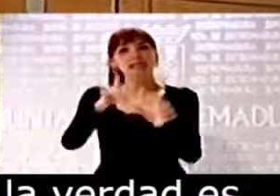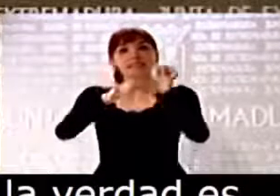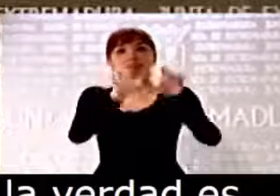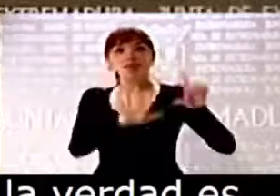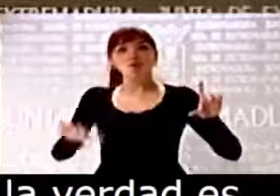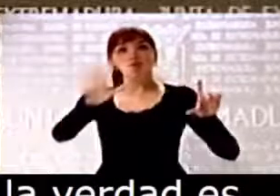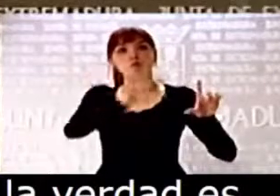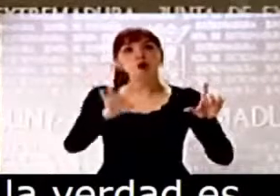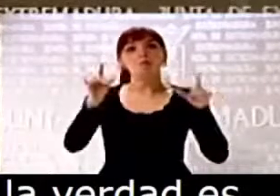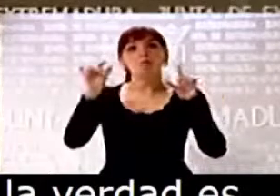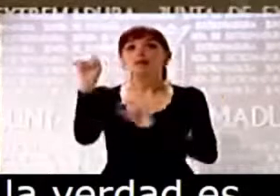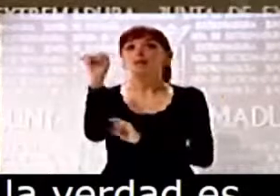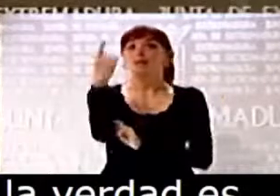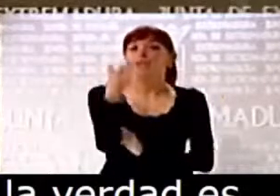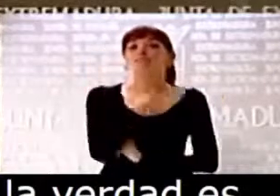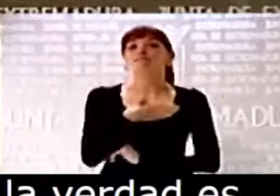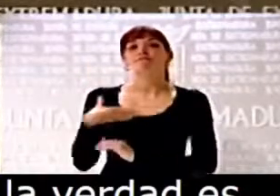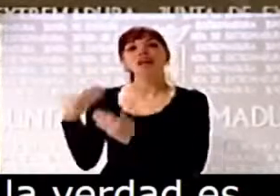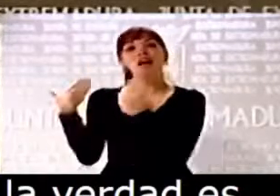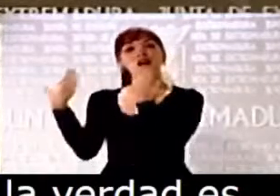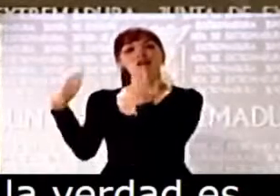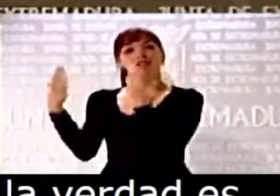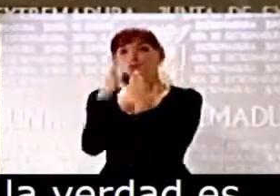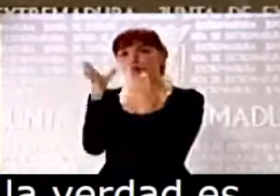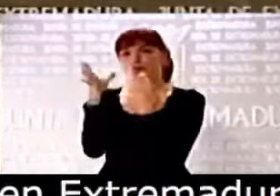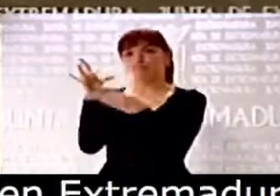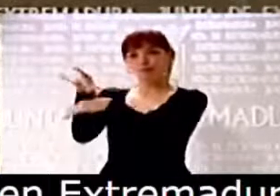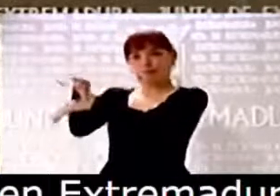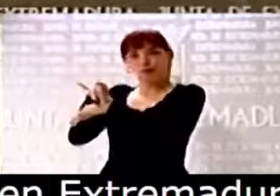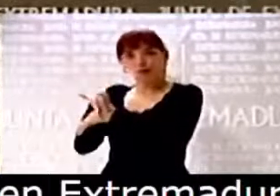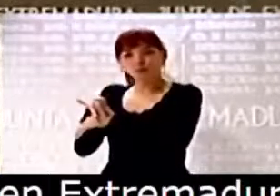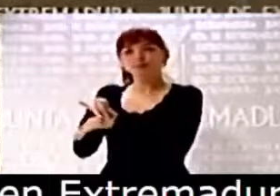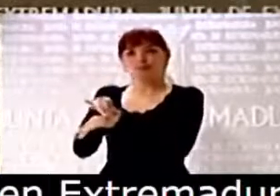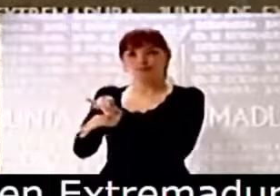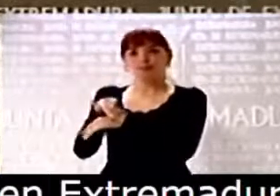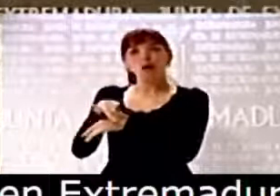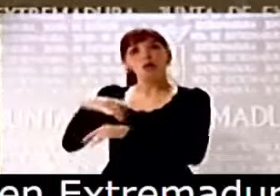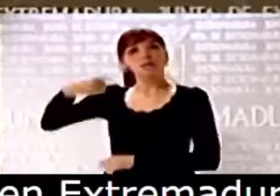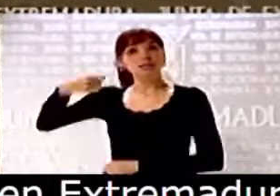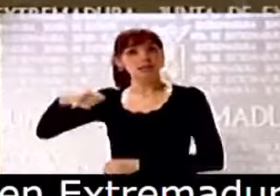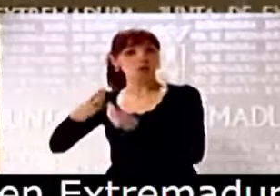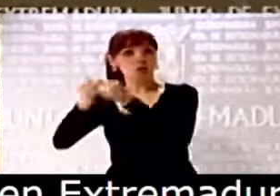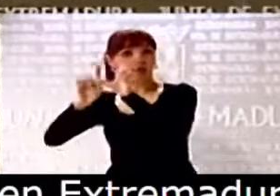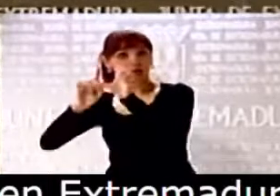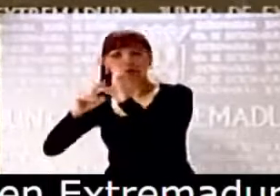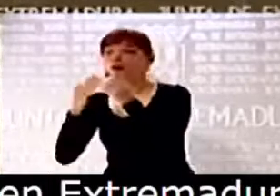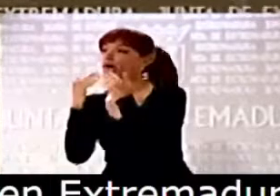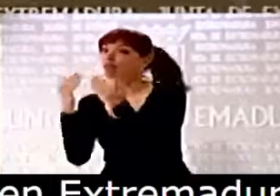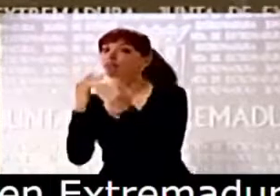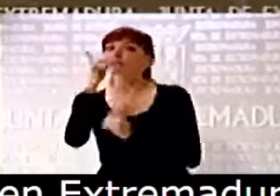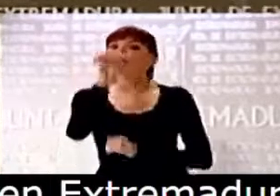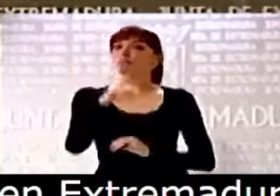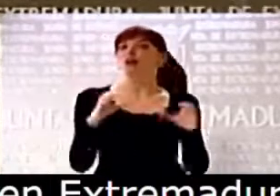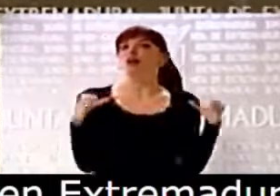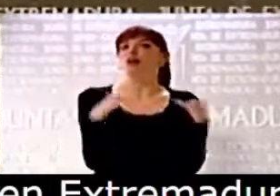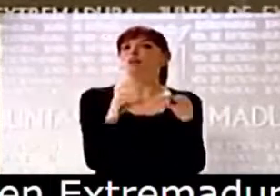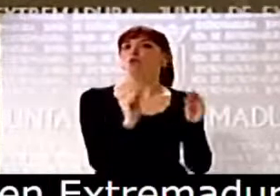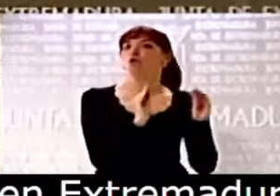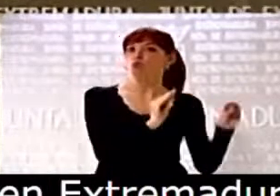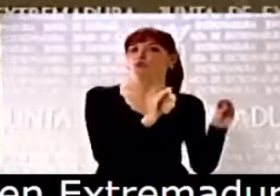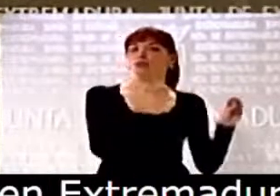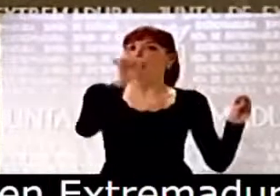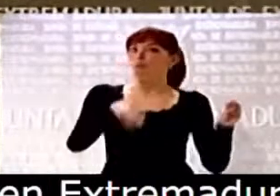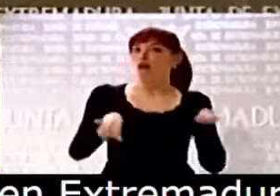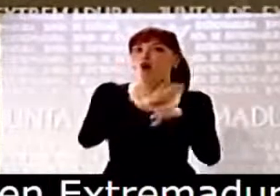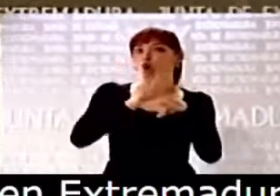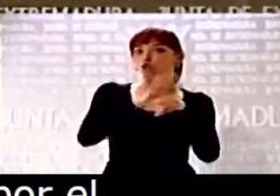primer lugar, quería darle las gracias por el recibimiento tanto al presidente de la Junta como al conjunto de su equipo y también al consejero